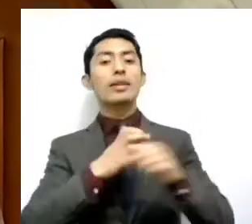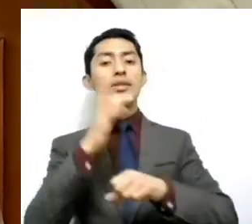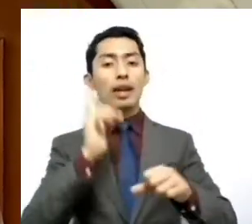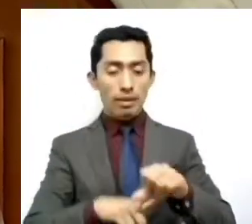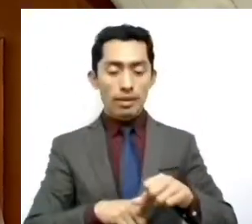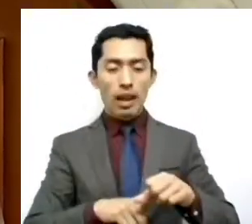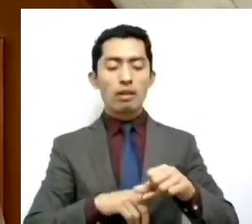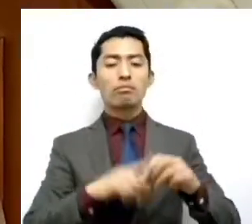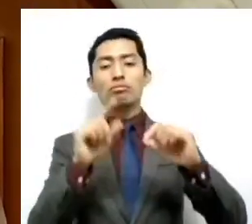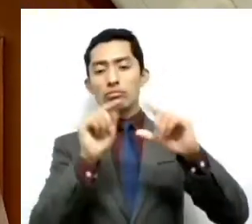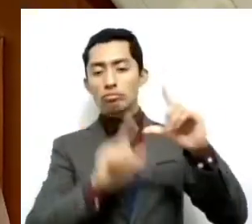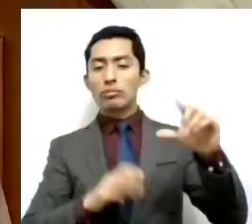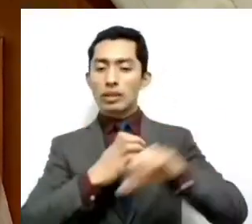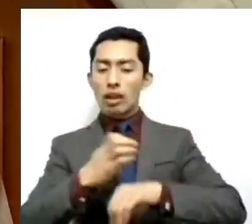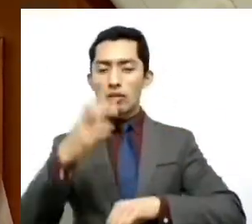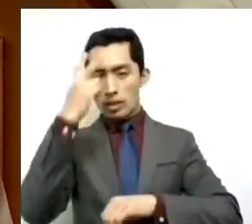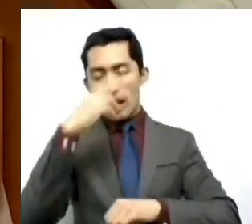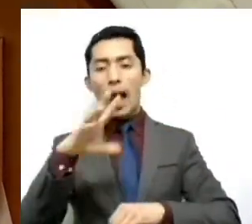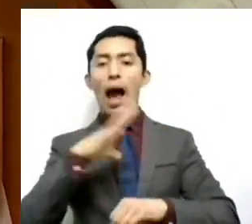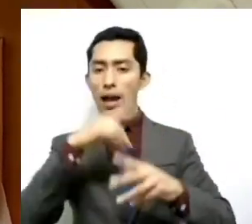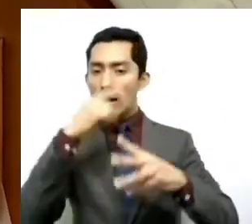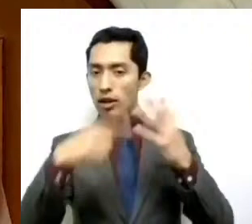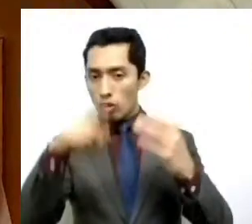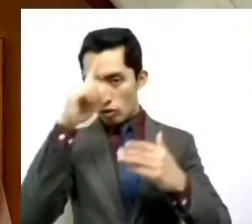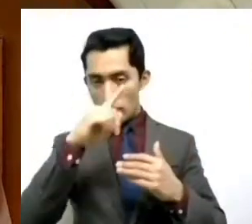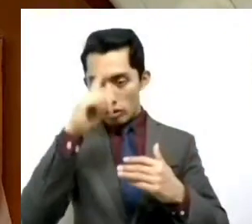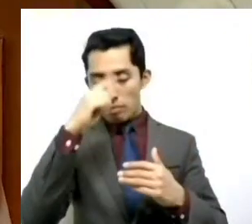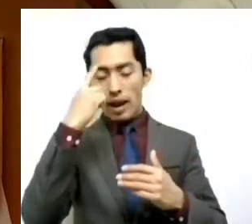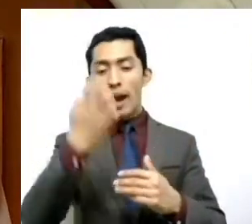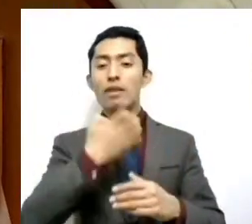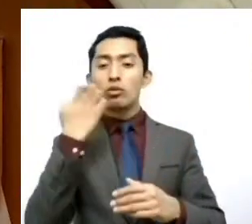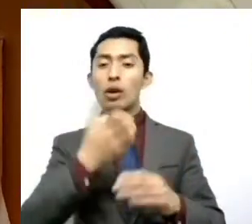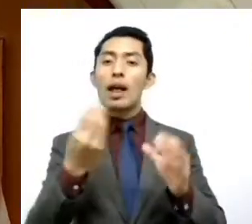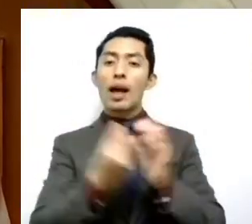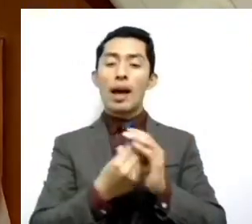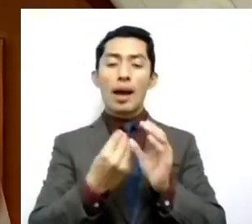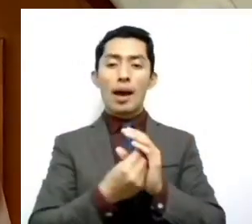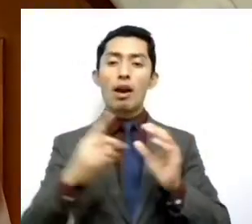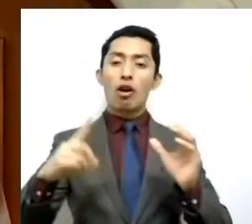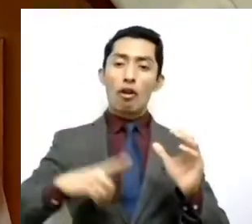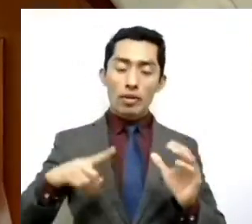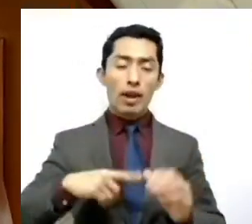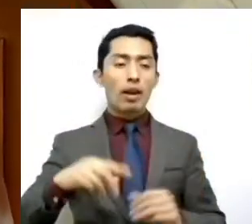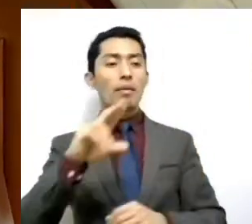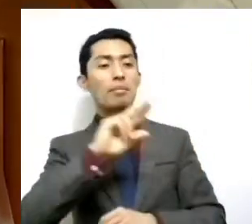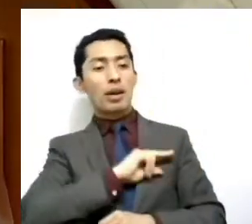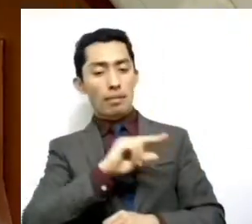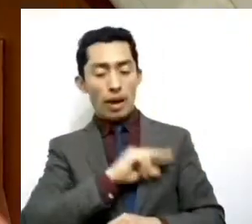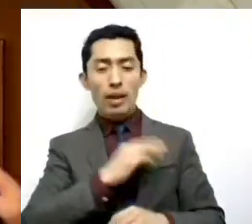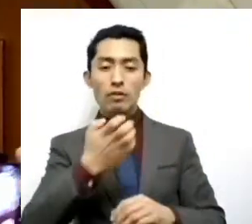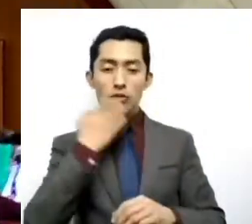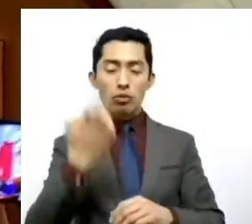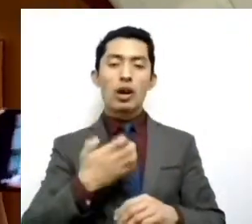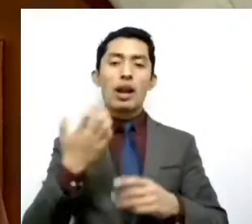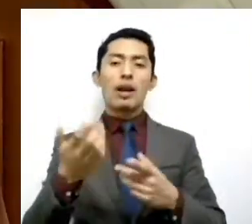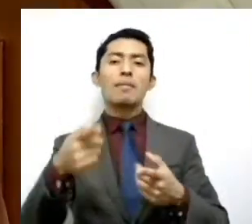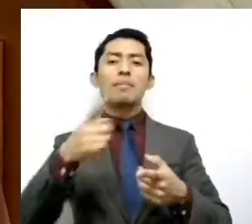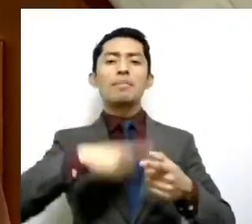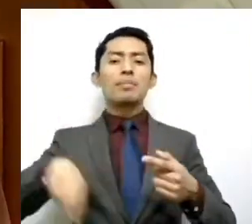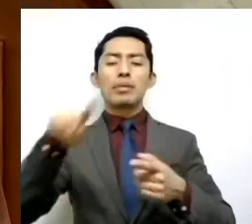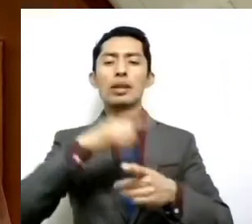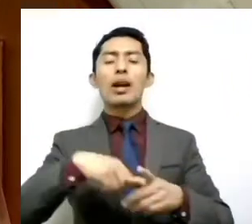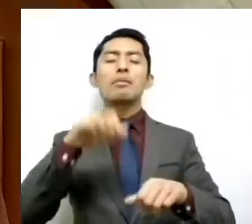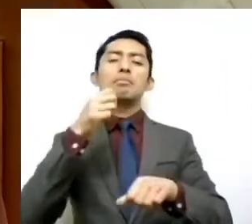tuvieron que tomar medidas para suspender clases en las escuelas públicas y privadas de los niveles educativos